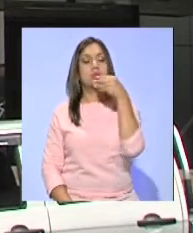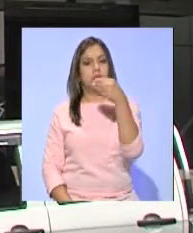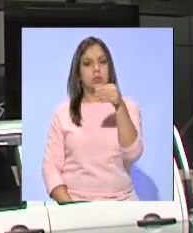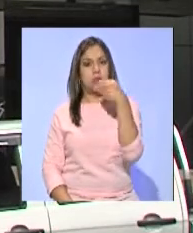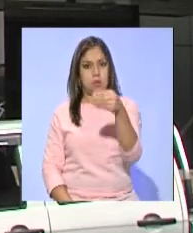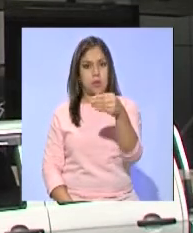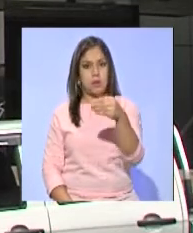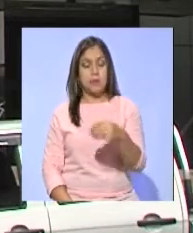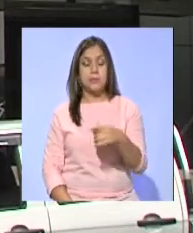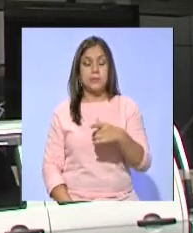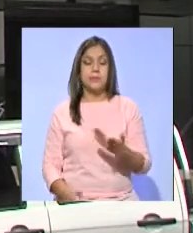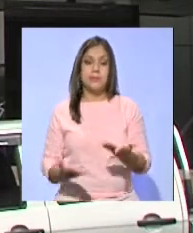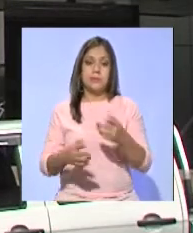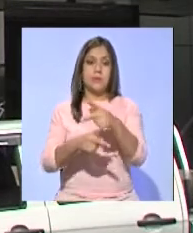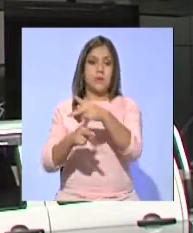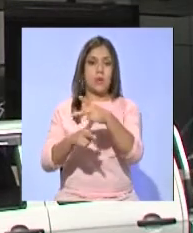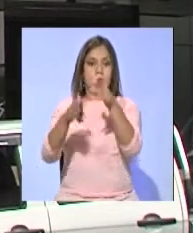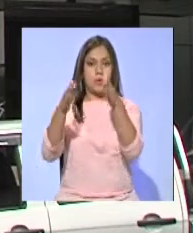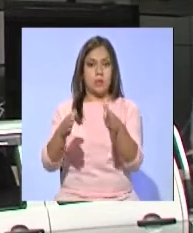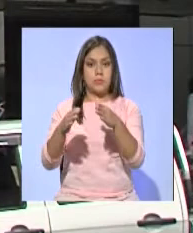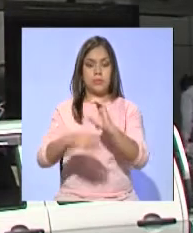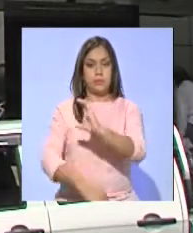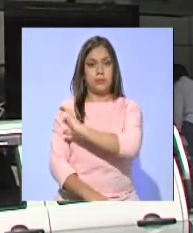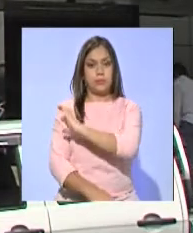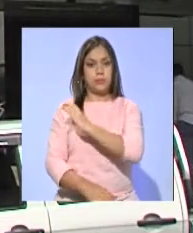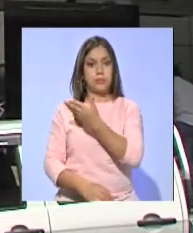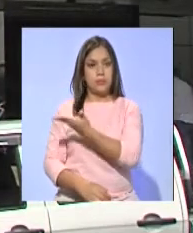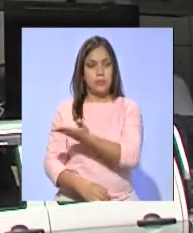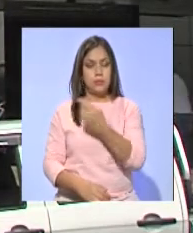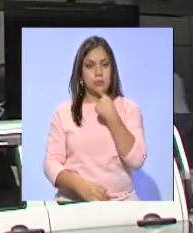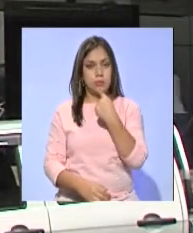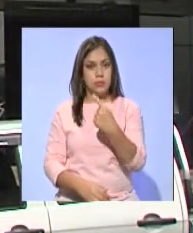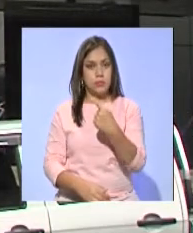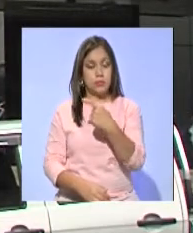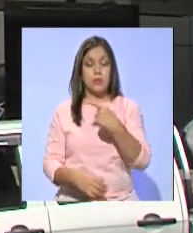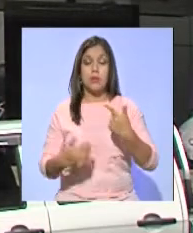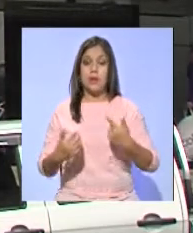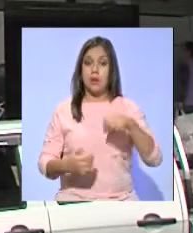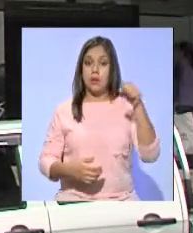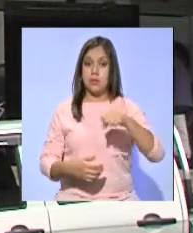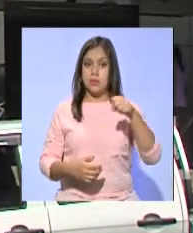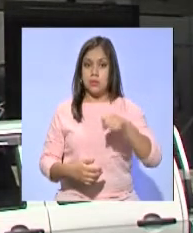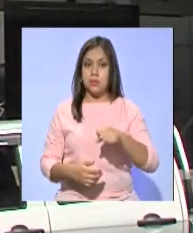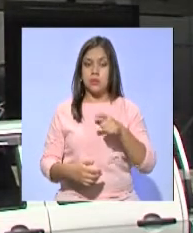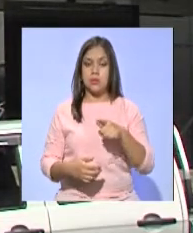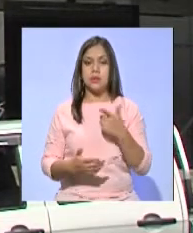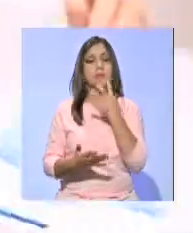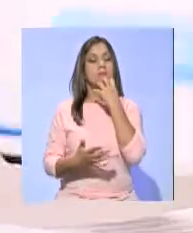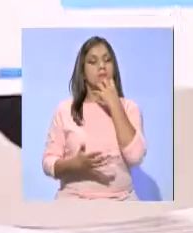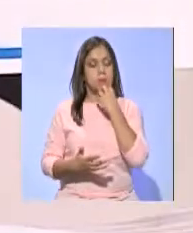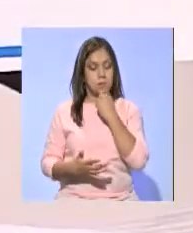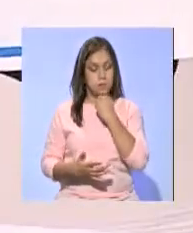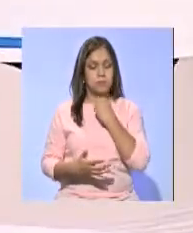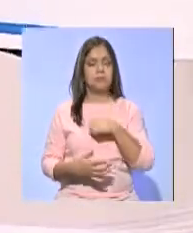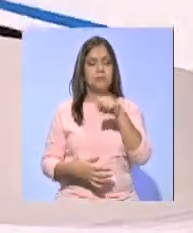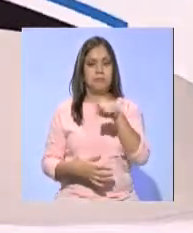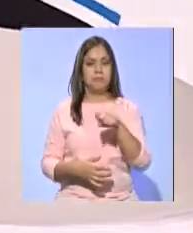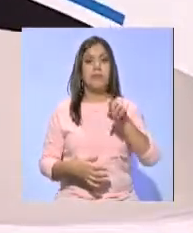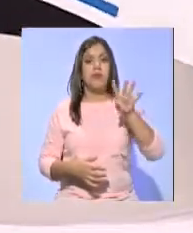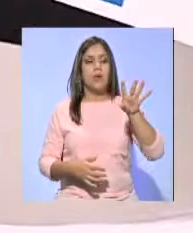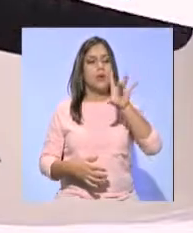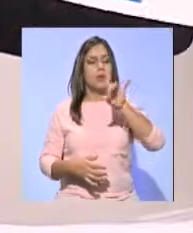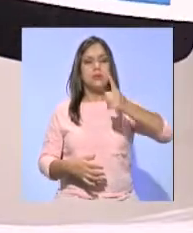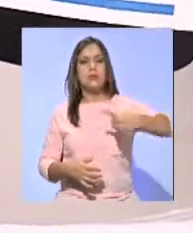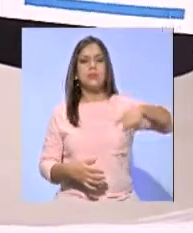dólares. Sin embargo, los consejeros del organismo electoral dijeron que se tomaron en cuenta medidas austeras. Llegar a